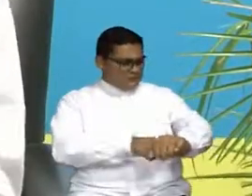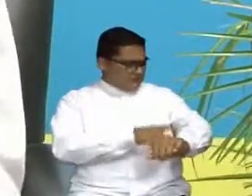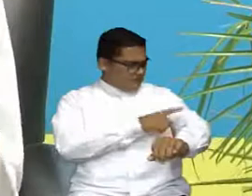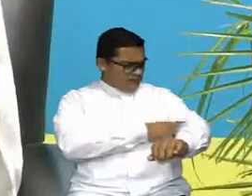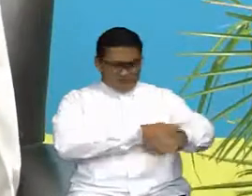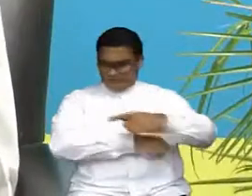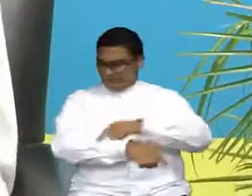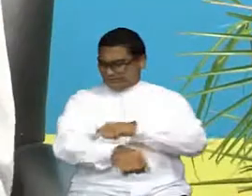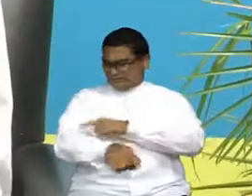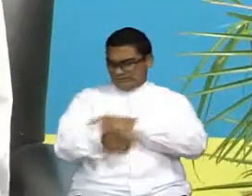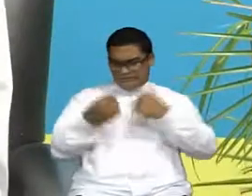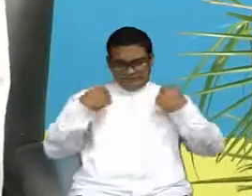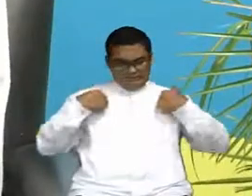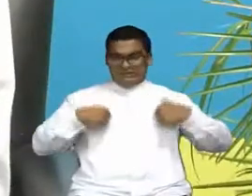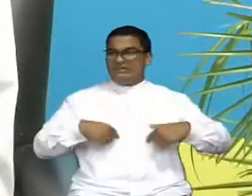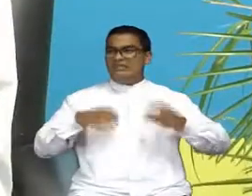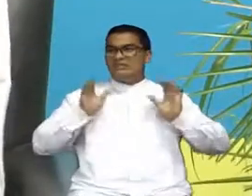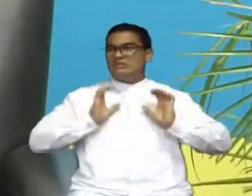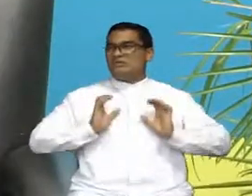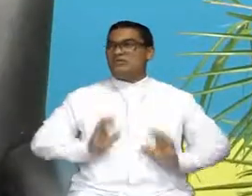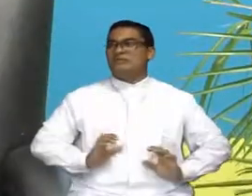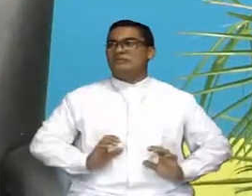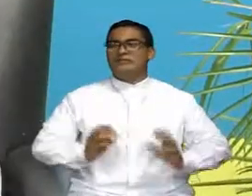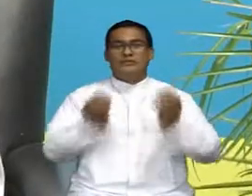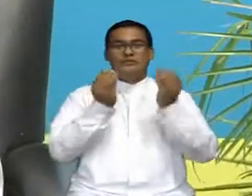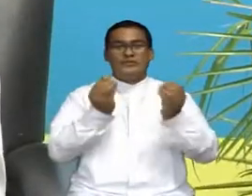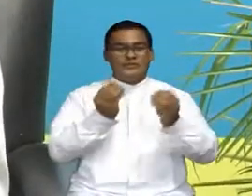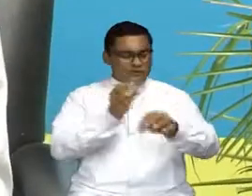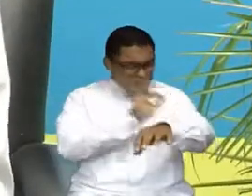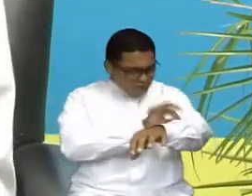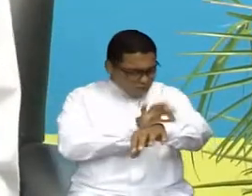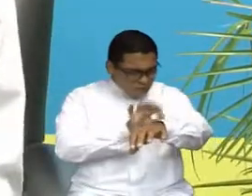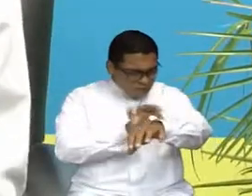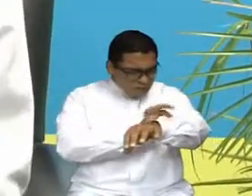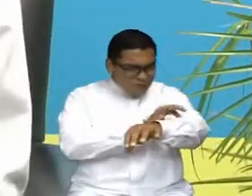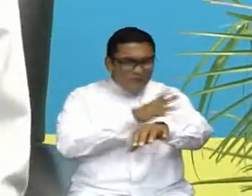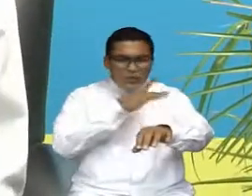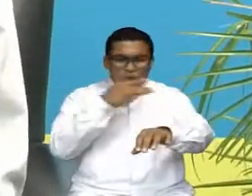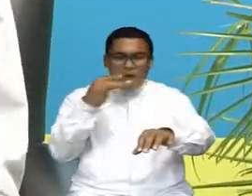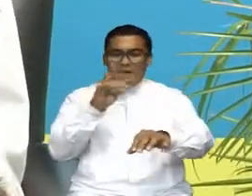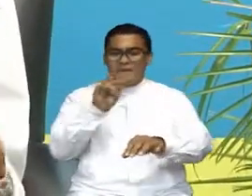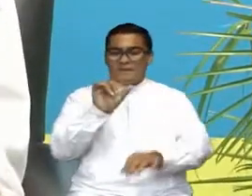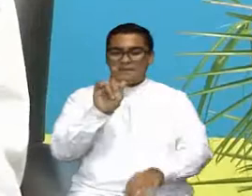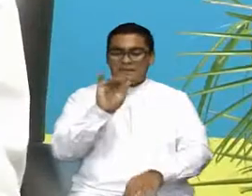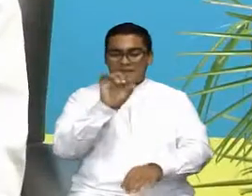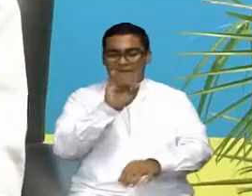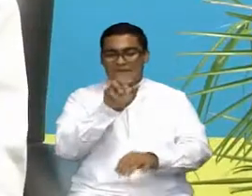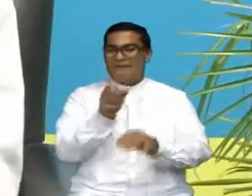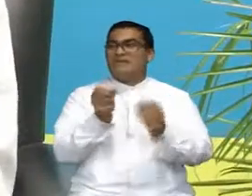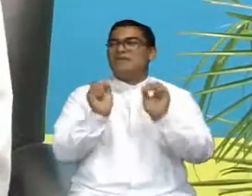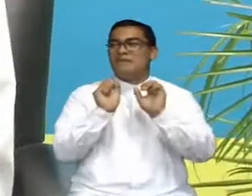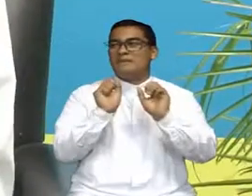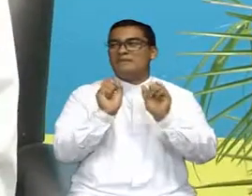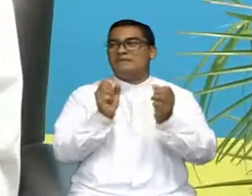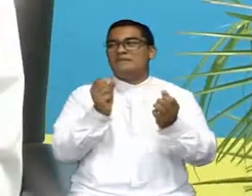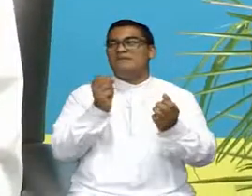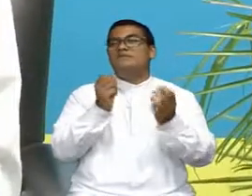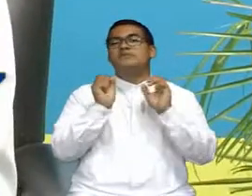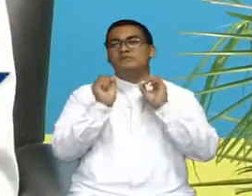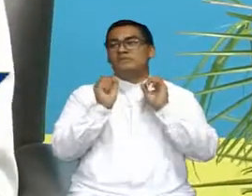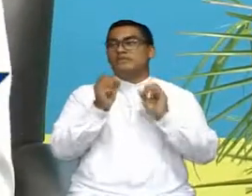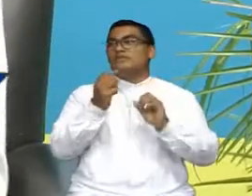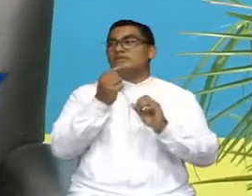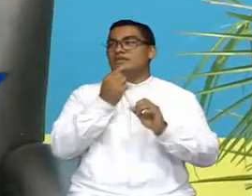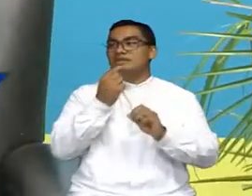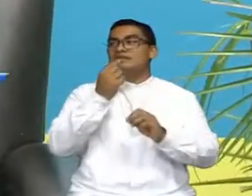tenemos en varias partes de la piel, o tenemos un montón de puntitos chiquititos, que esas son las petequias, pero que están llenos,